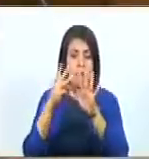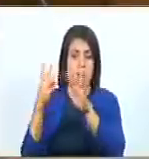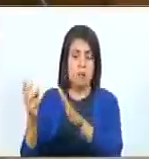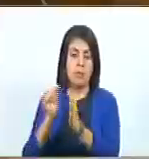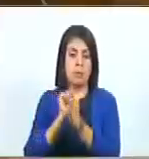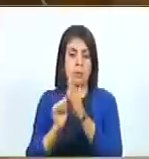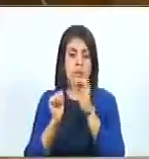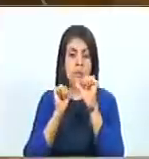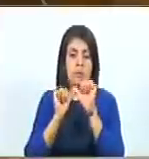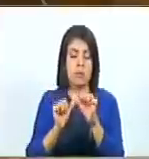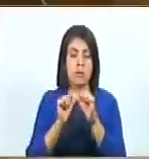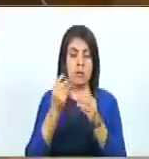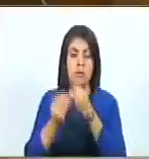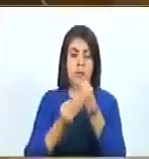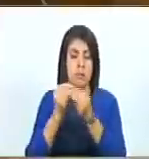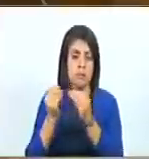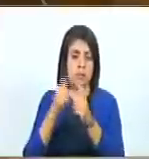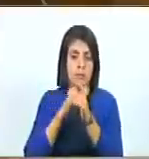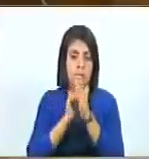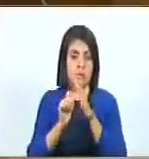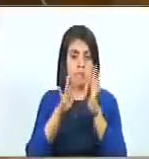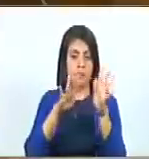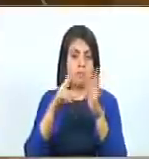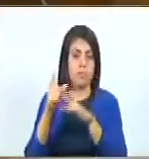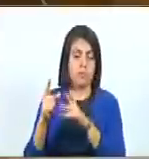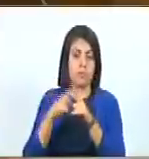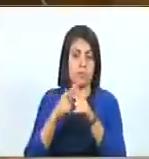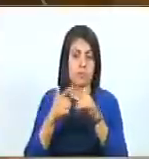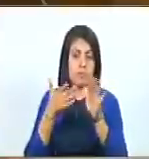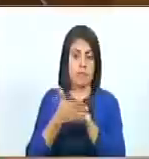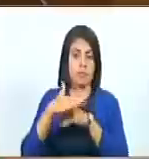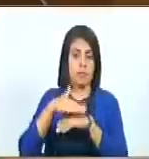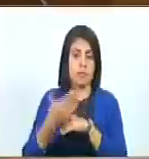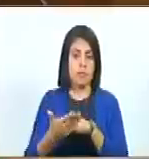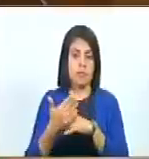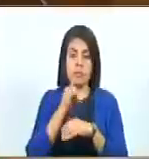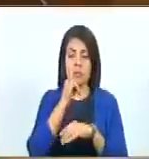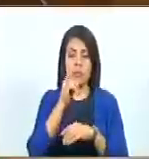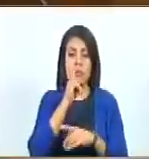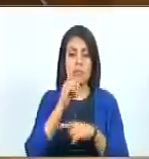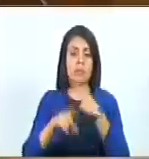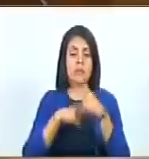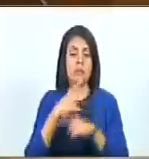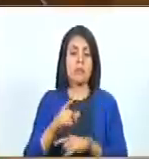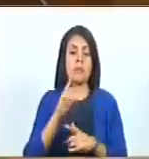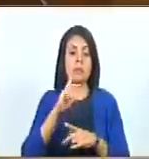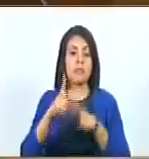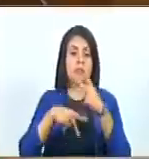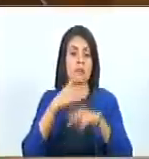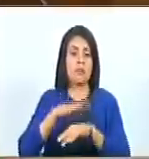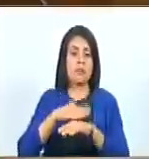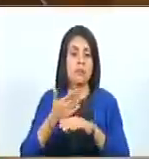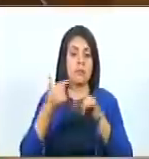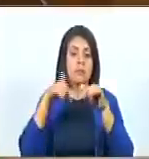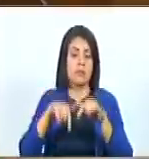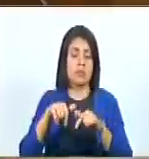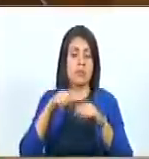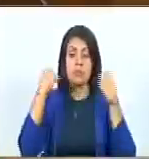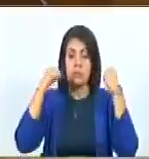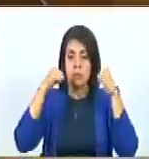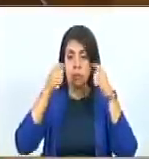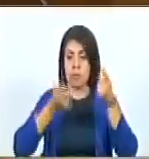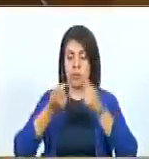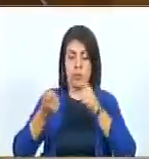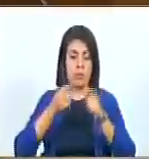quedando redactado de la siguiente manera. Artículo 18. Los informes y denuncias producidos mediante el ejercicio de la